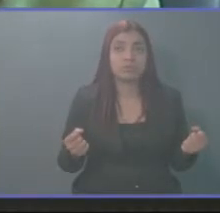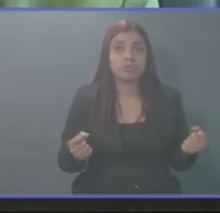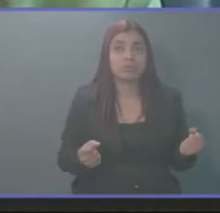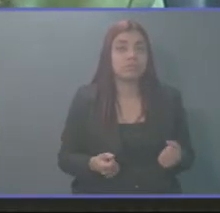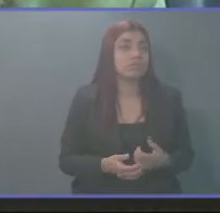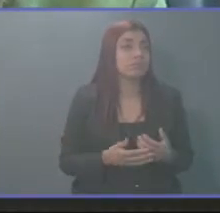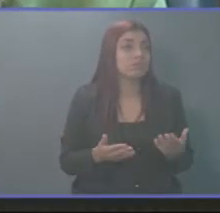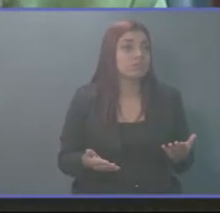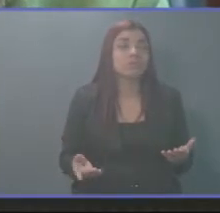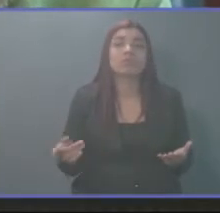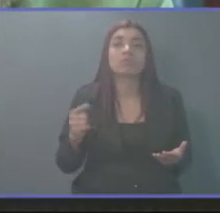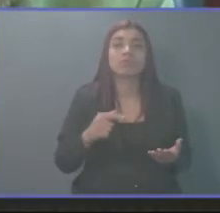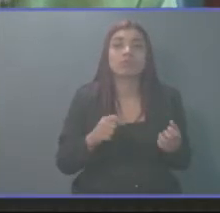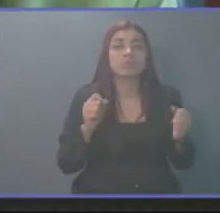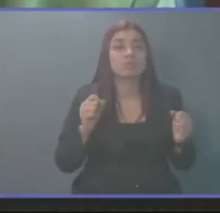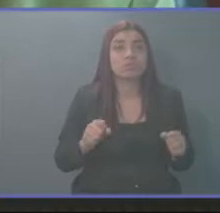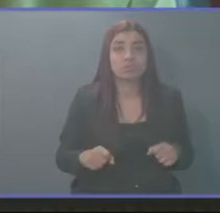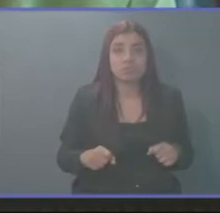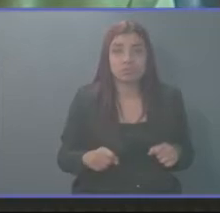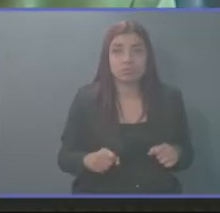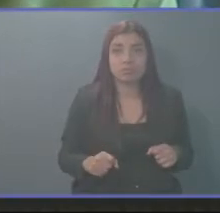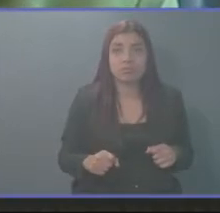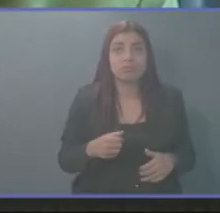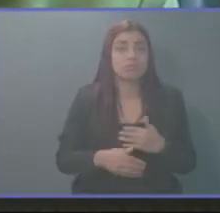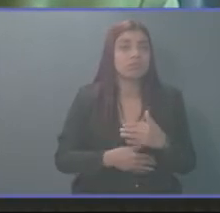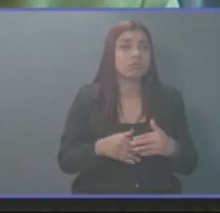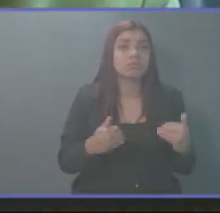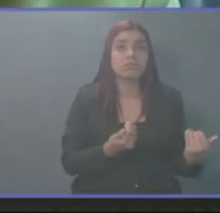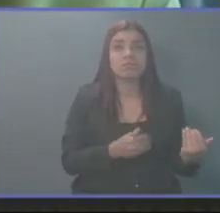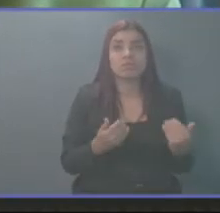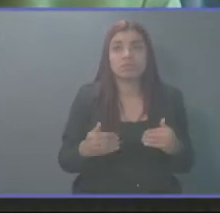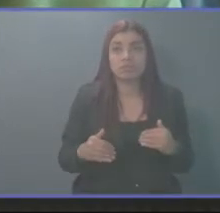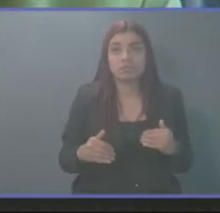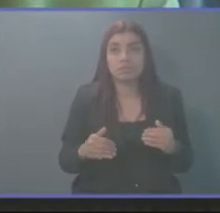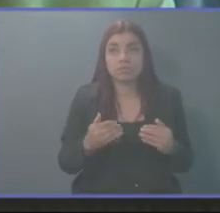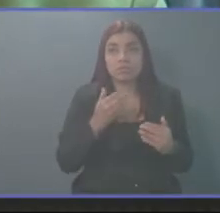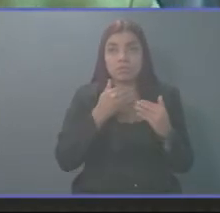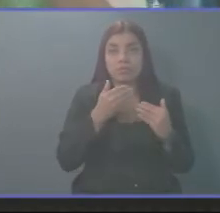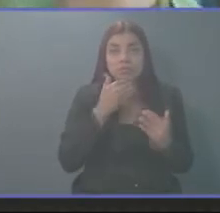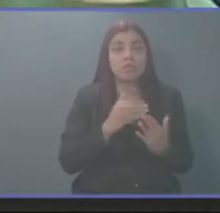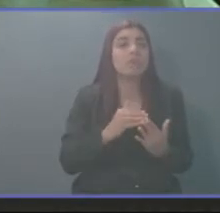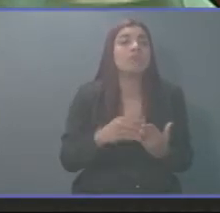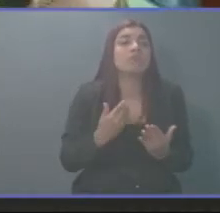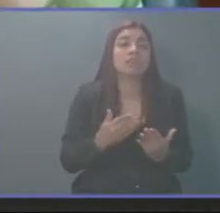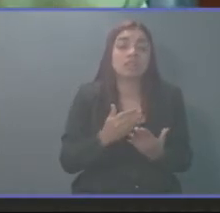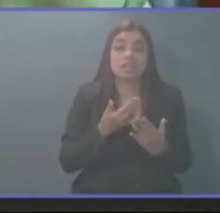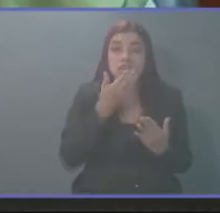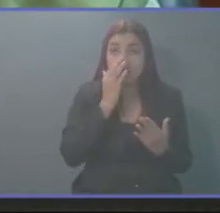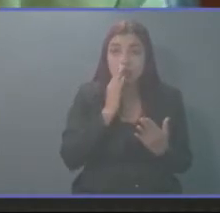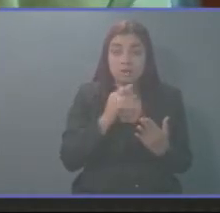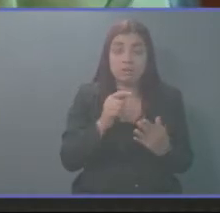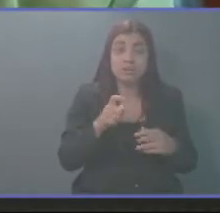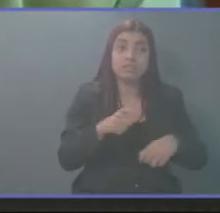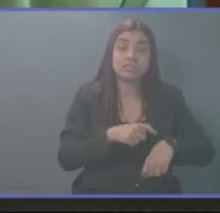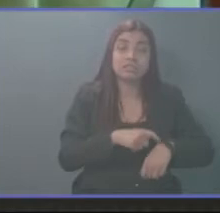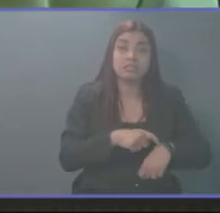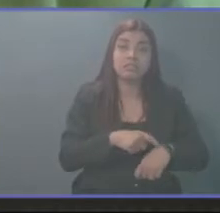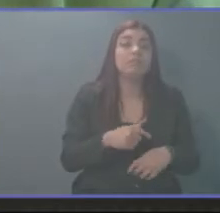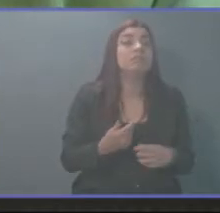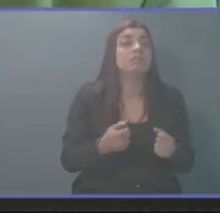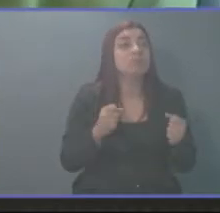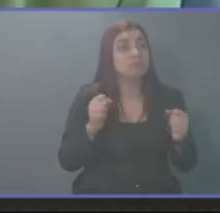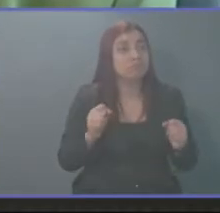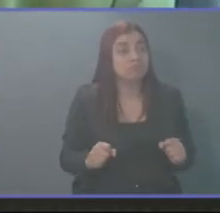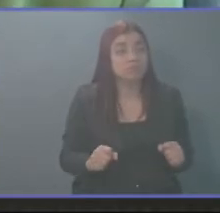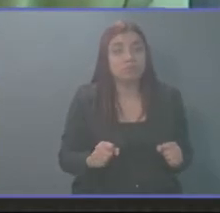en donde daba la autorización o daba la indicación para que el agua que llegaba en esos momentos pudiese